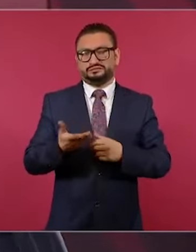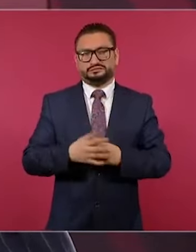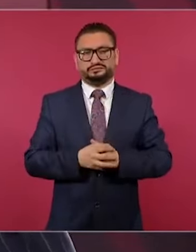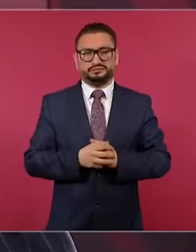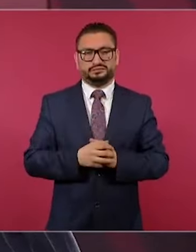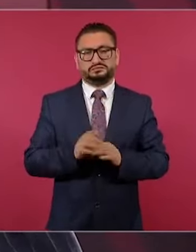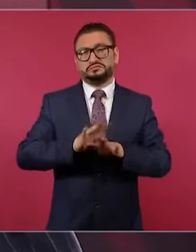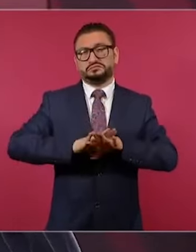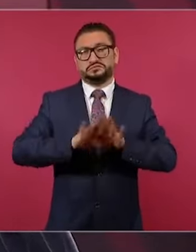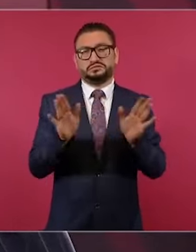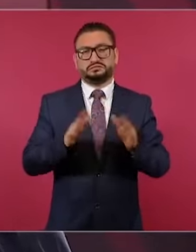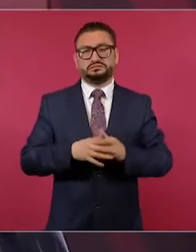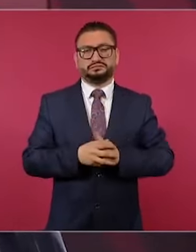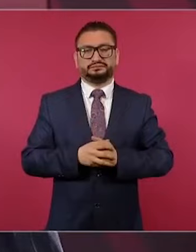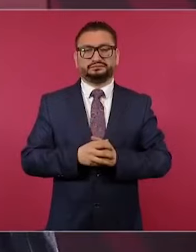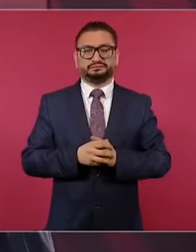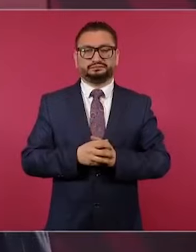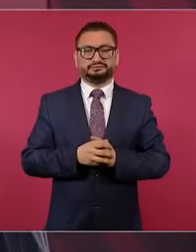Y ya.